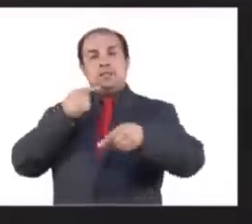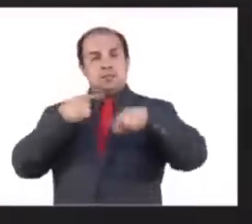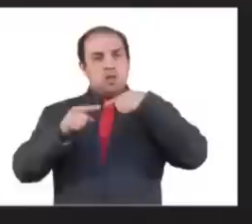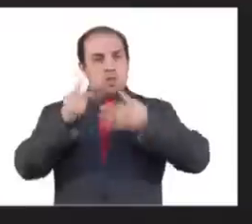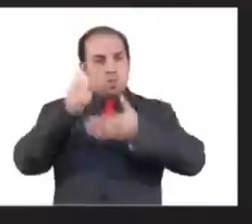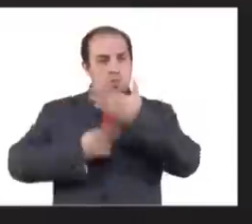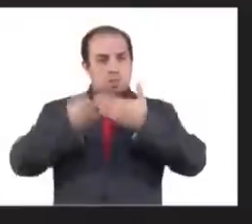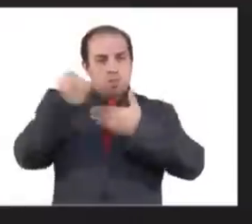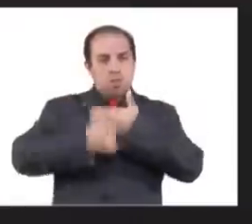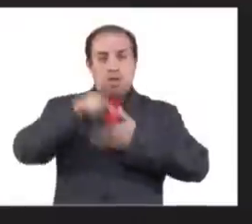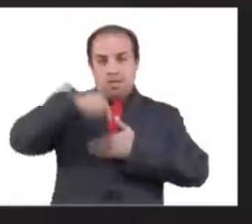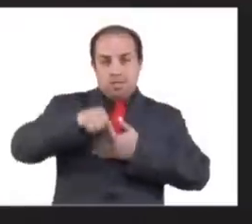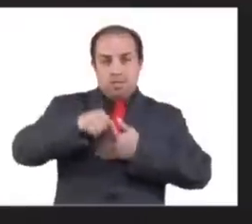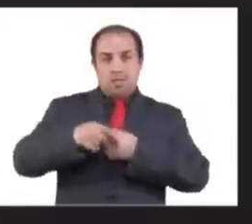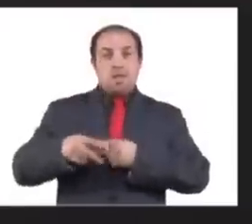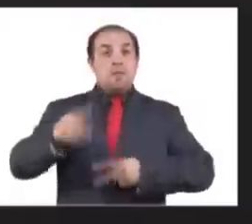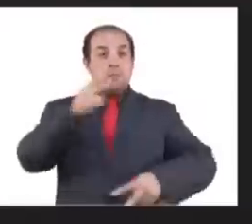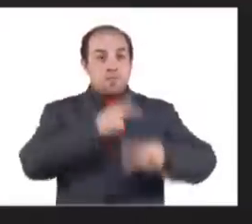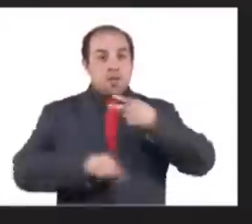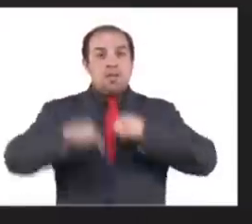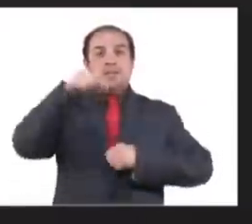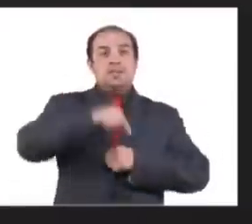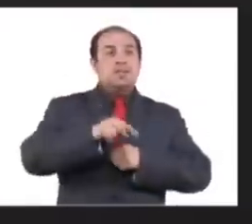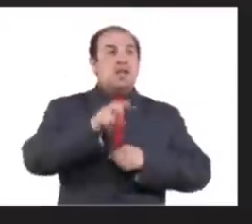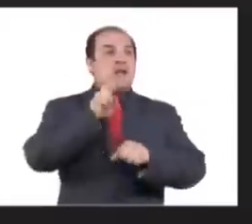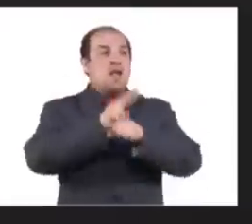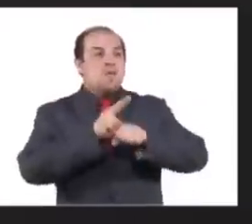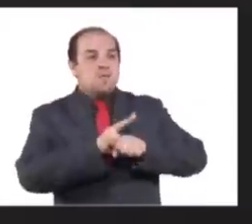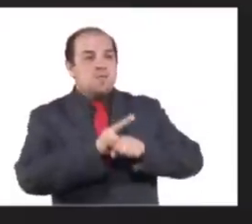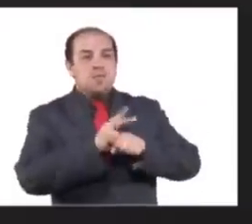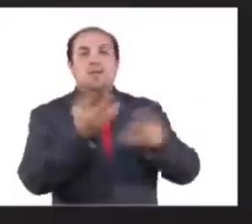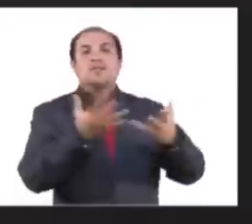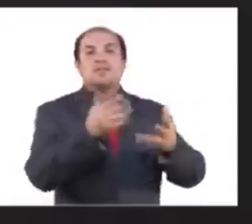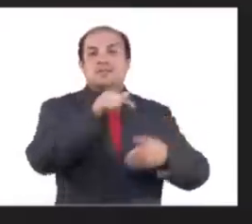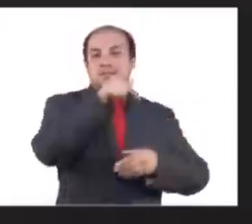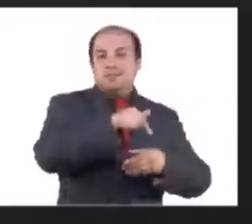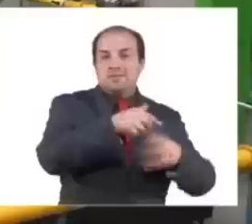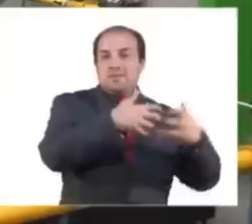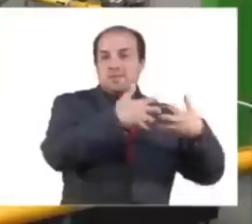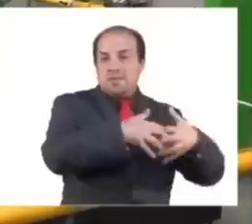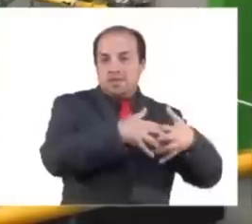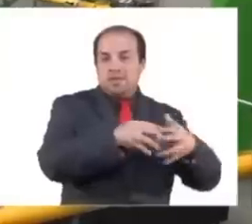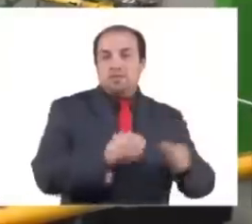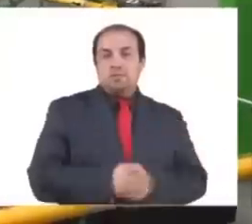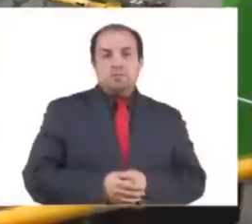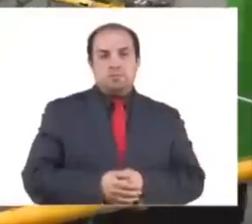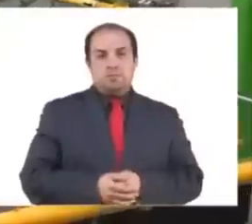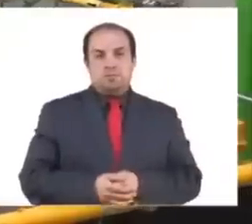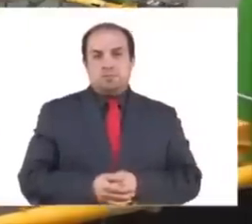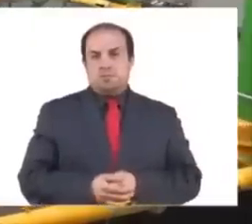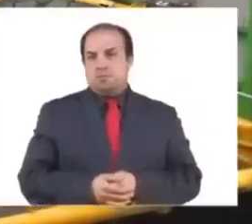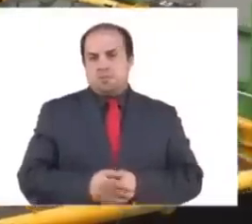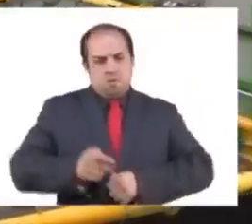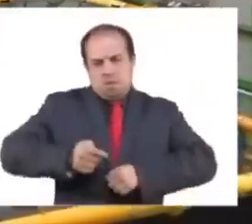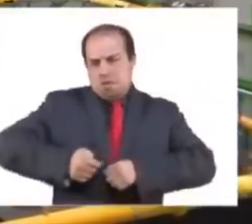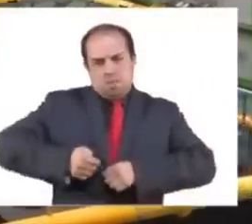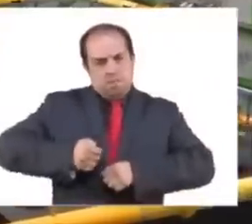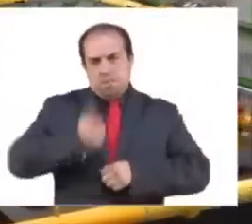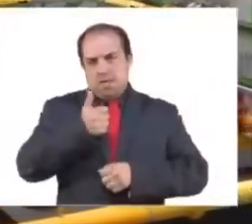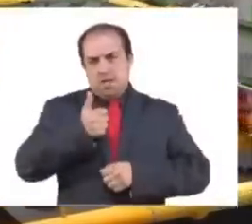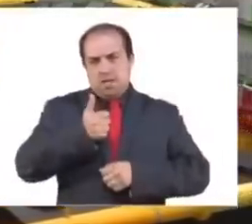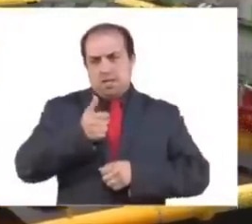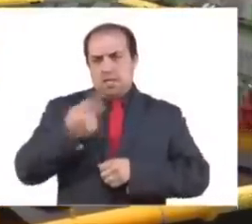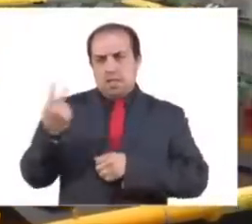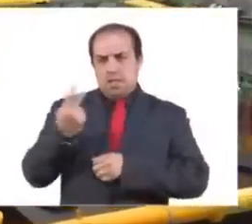que vinimos acá para ver qué se estaba haciendo. Y no es la primera vez que hablamos de esto, de la